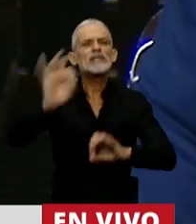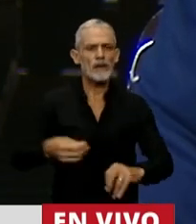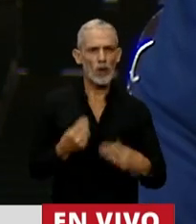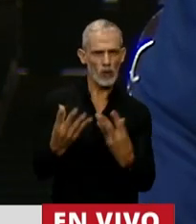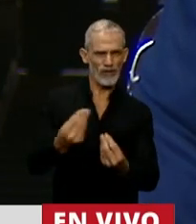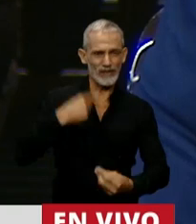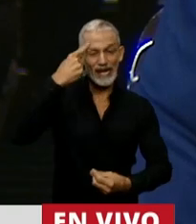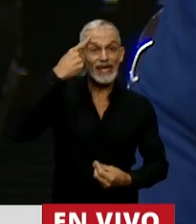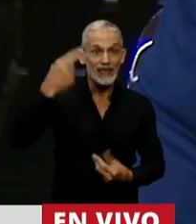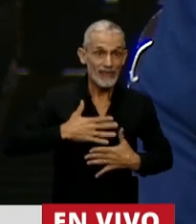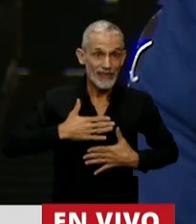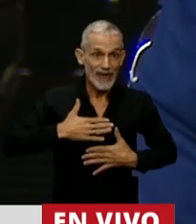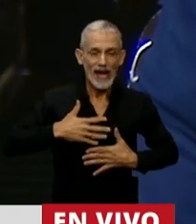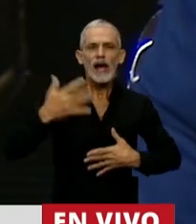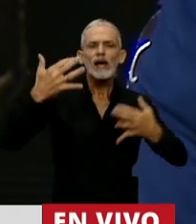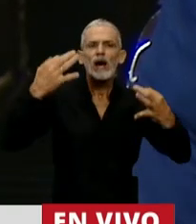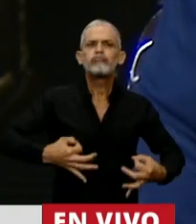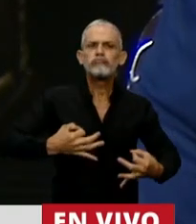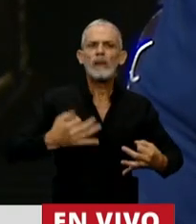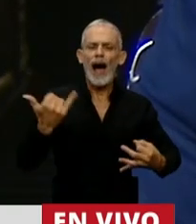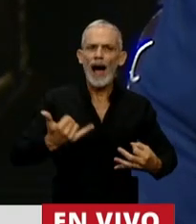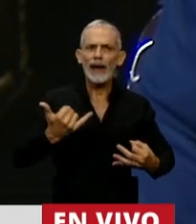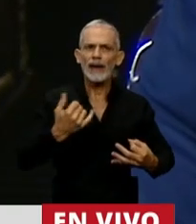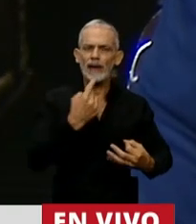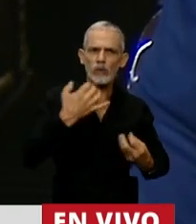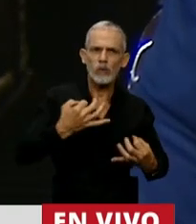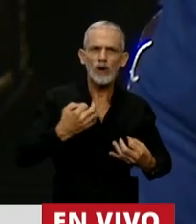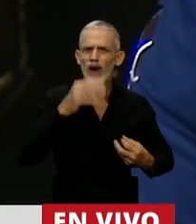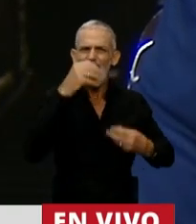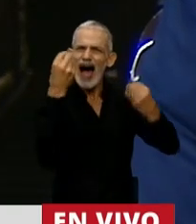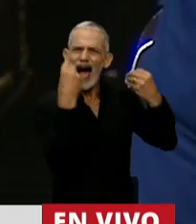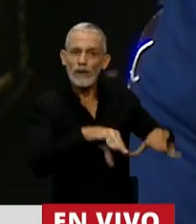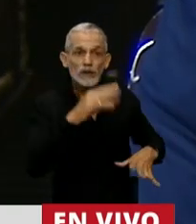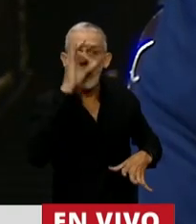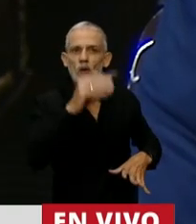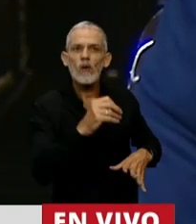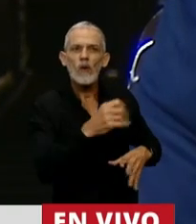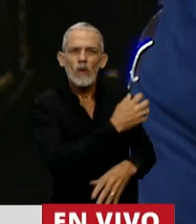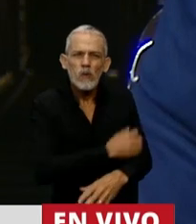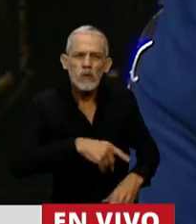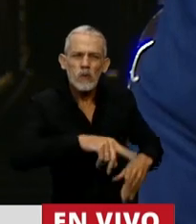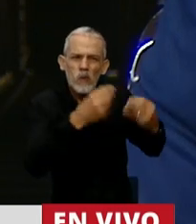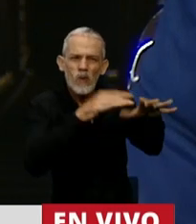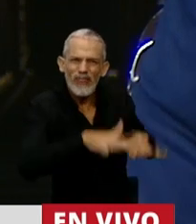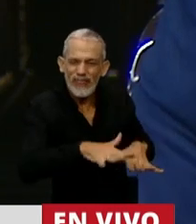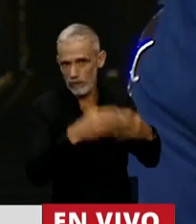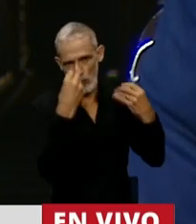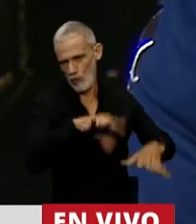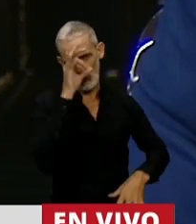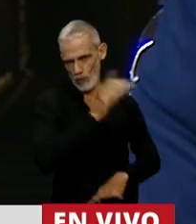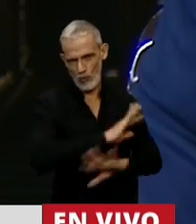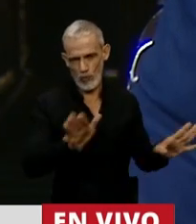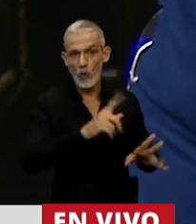convicciones y tenemos una certeza: nunca abandonaremos a los más vulnerables,